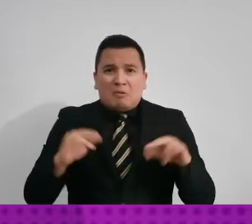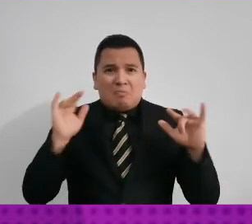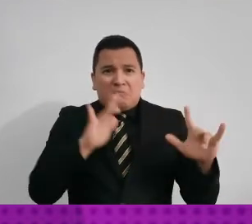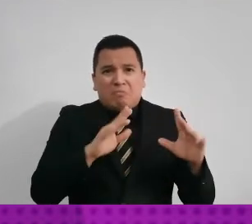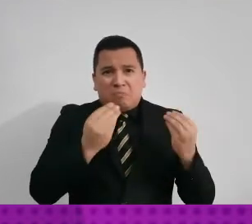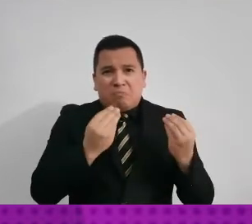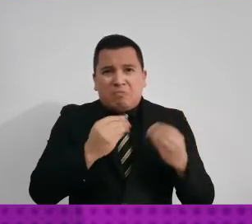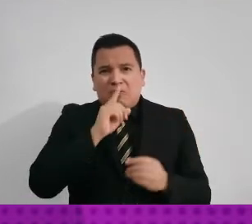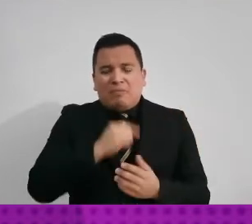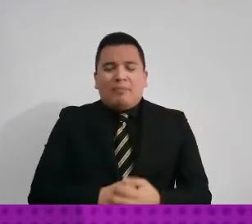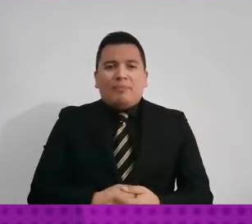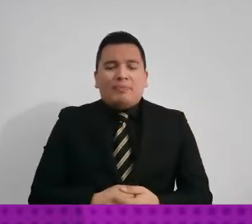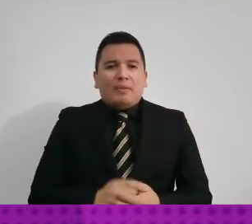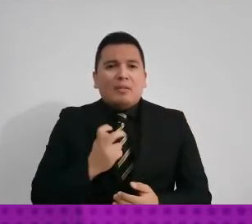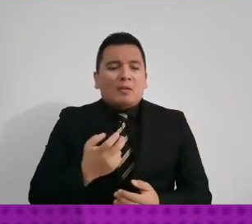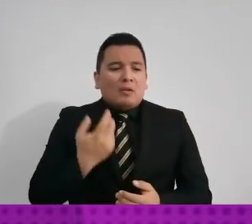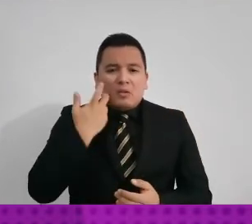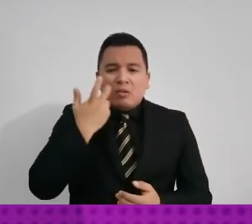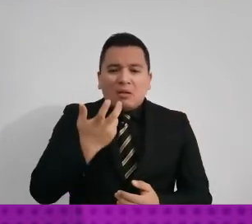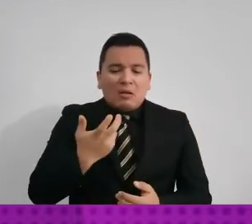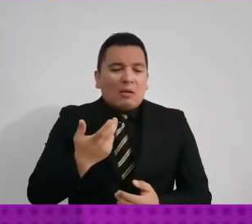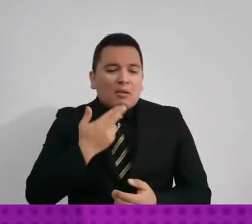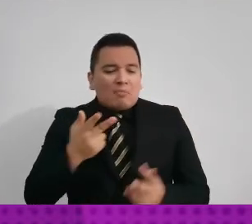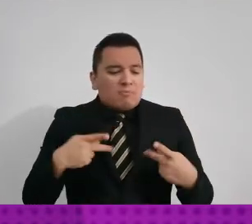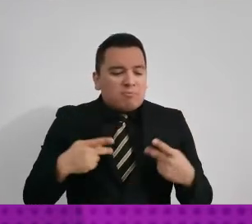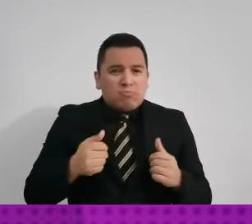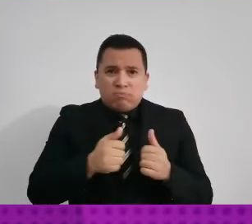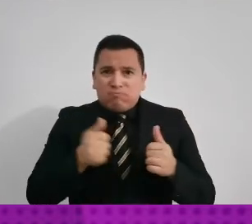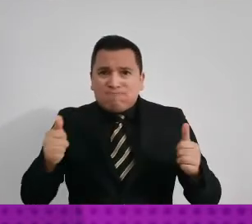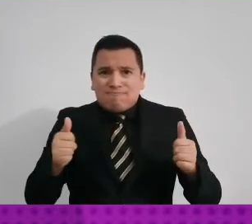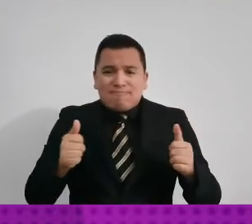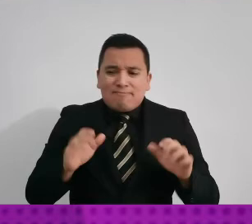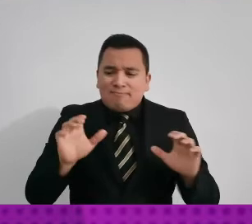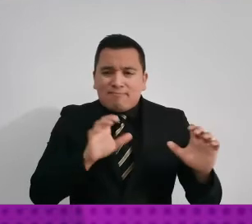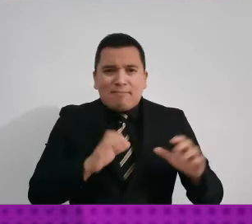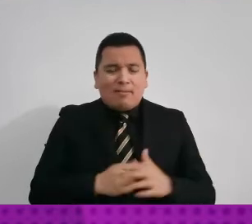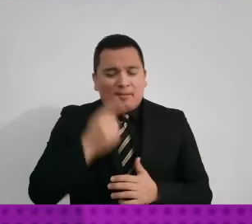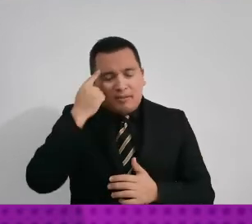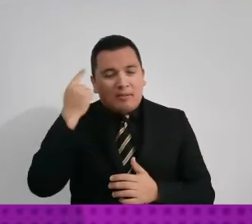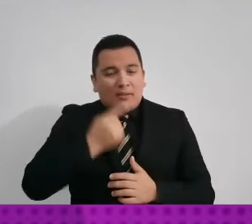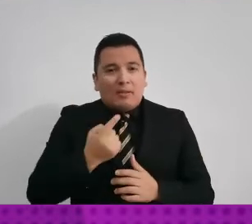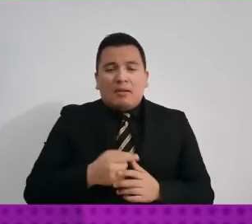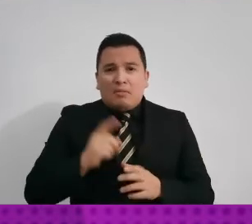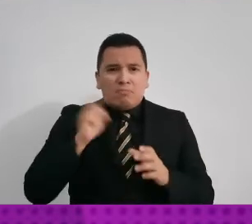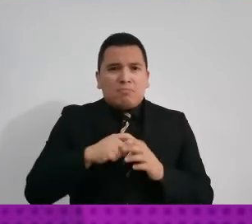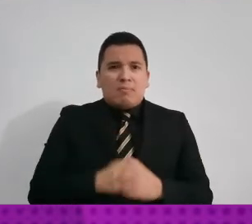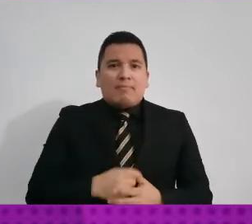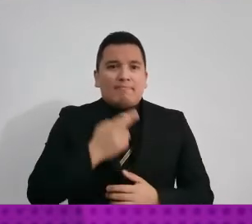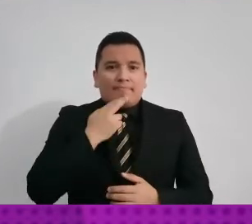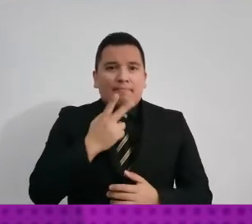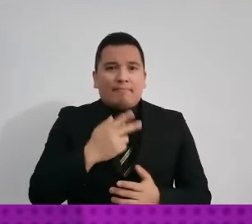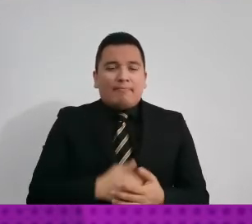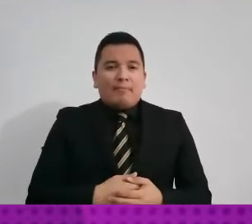estas aglomeraciones, y con la finalidad de salvaguardar la sana distancia de las personas que acudan a